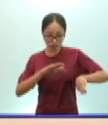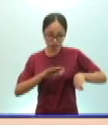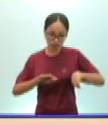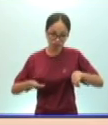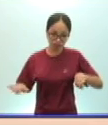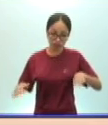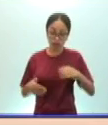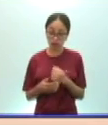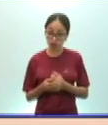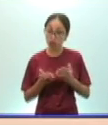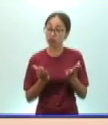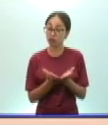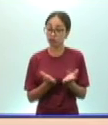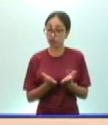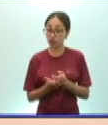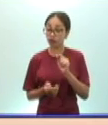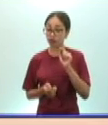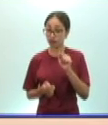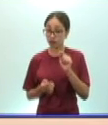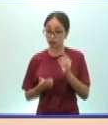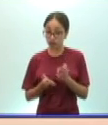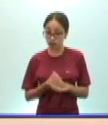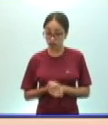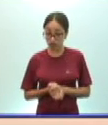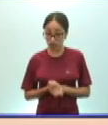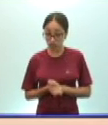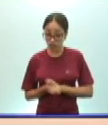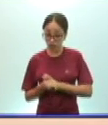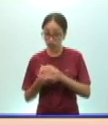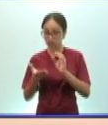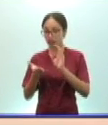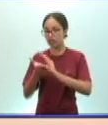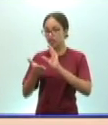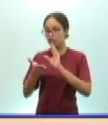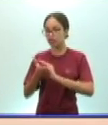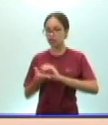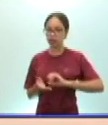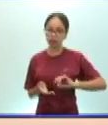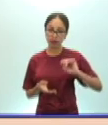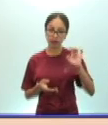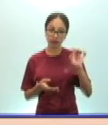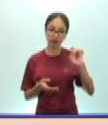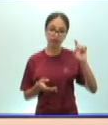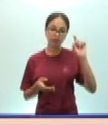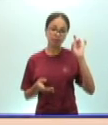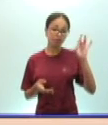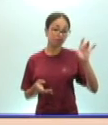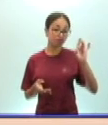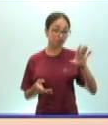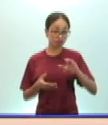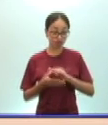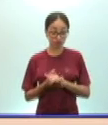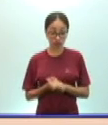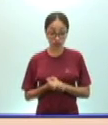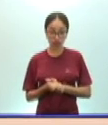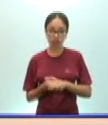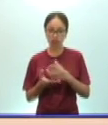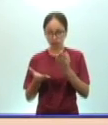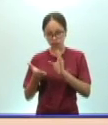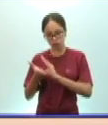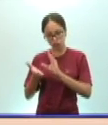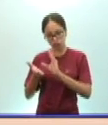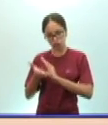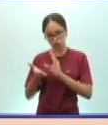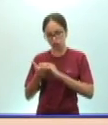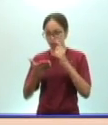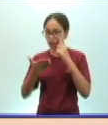ustedes y que aparece en el recuadro de la página 15 de su libro de texto. Posteriormente pueden retomar el libro y revisar